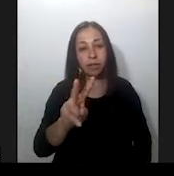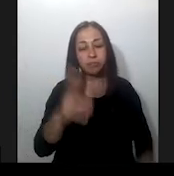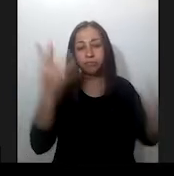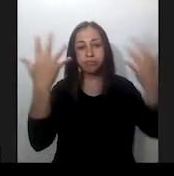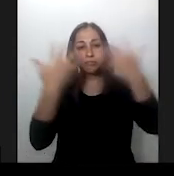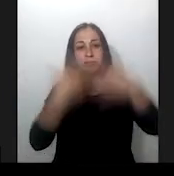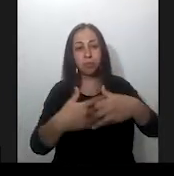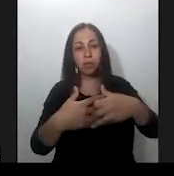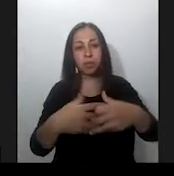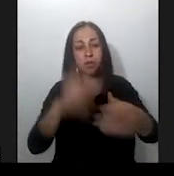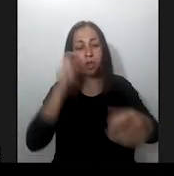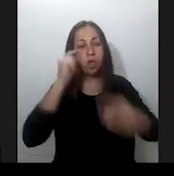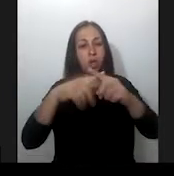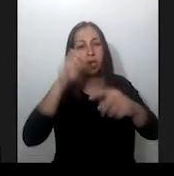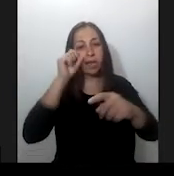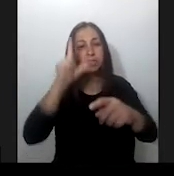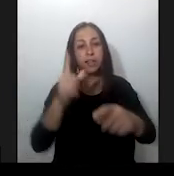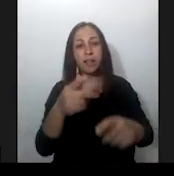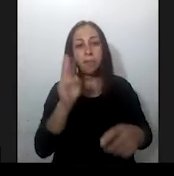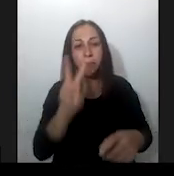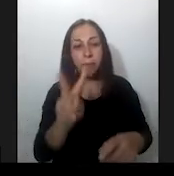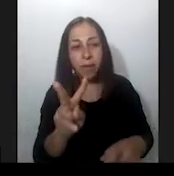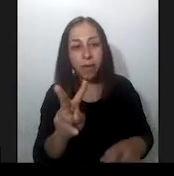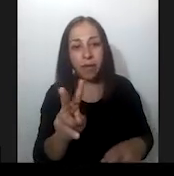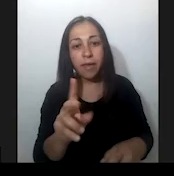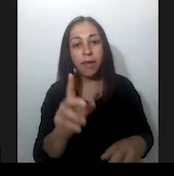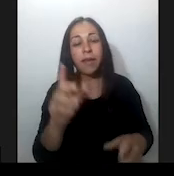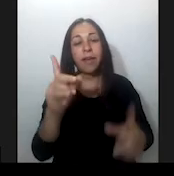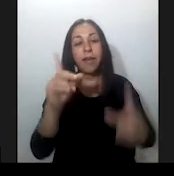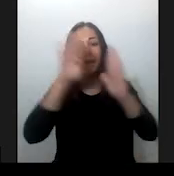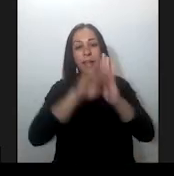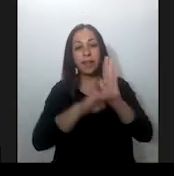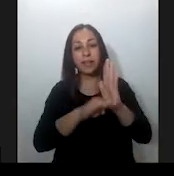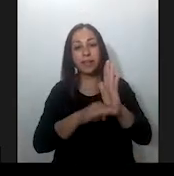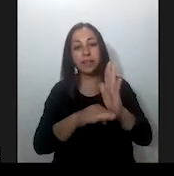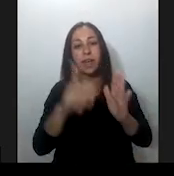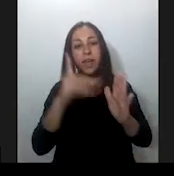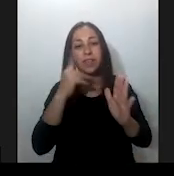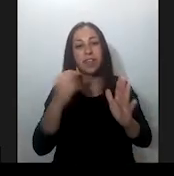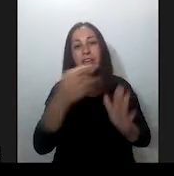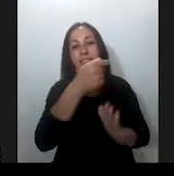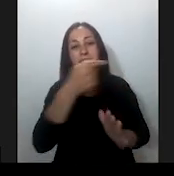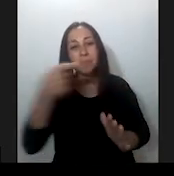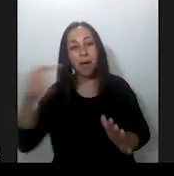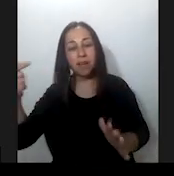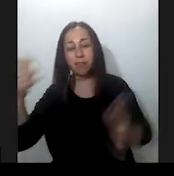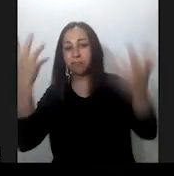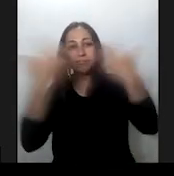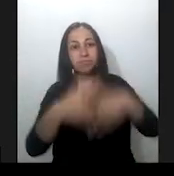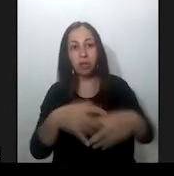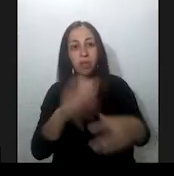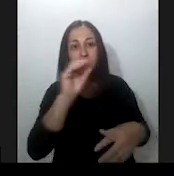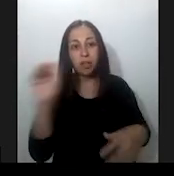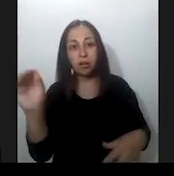deslizarme para abajo y fíjense que automáticamente Excel es capaz de identificar que vamos a crear una lista de básicamente